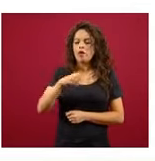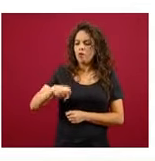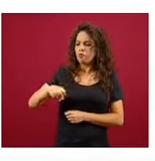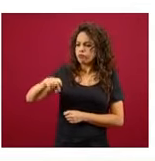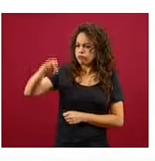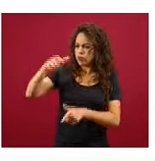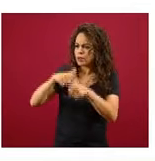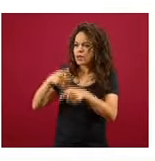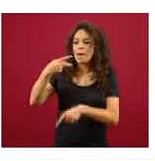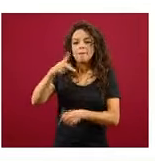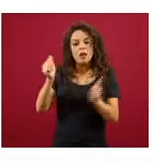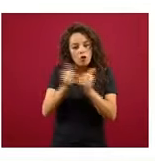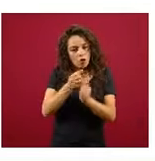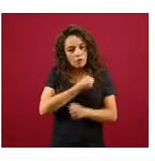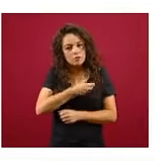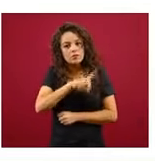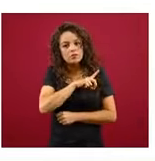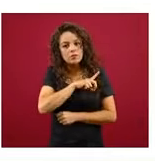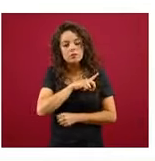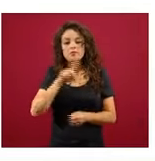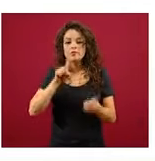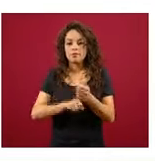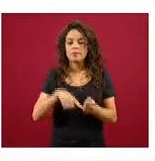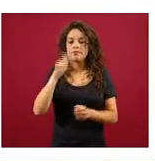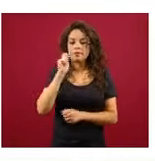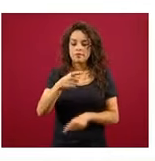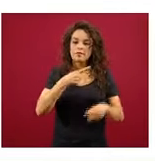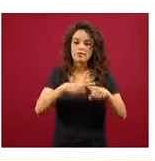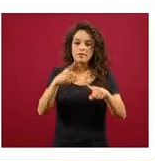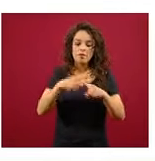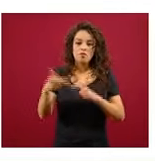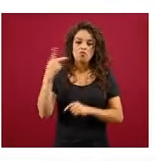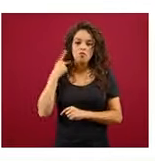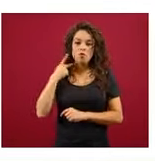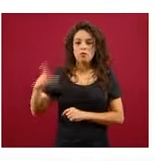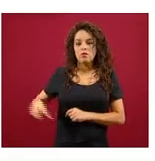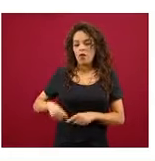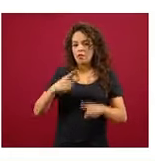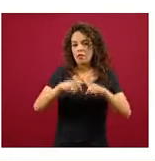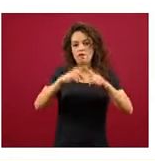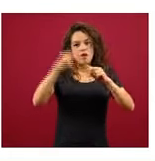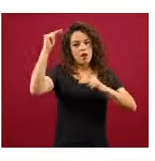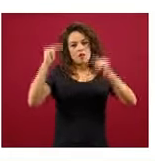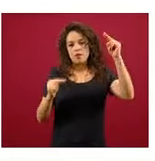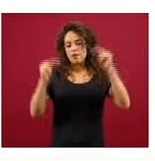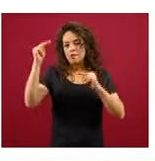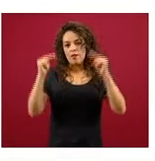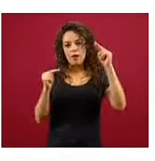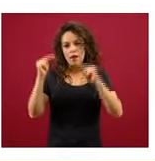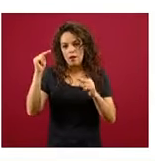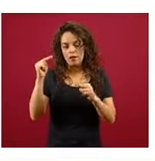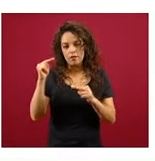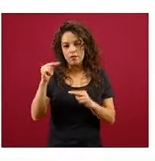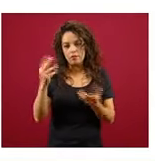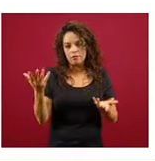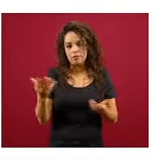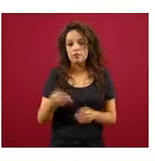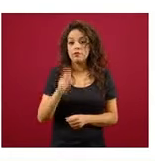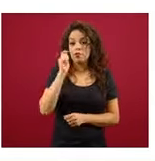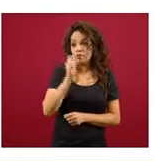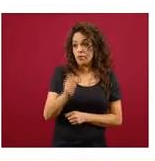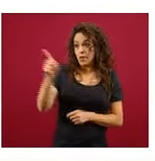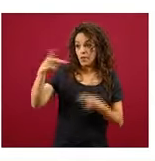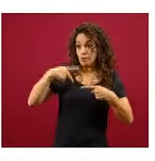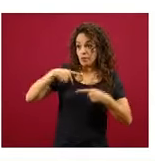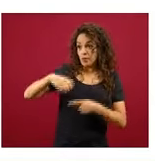una colaboración intersectorial de políticas públicas a muchos niveles. Y si vemos al adulto mayor solamente como